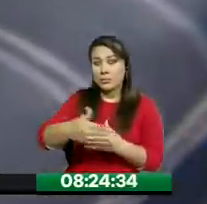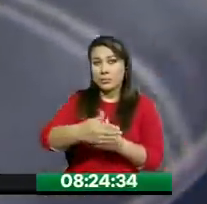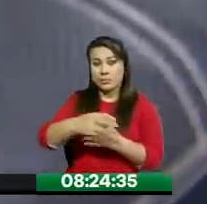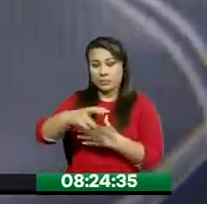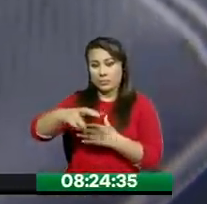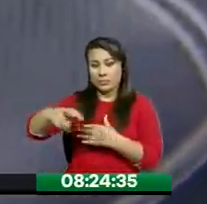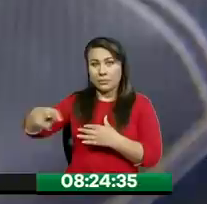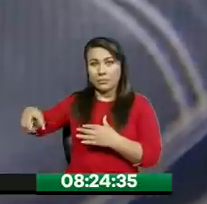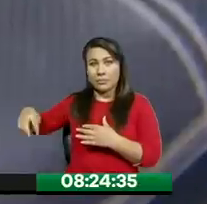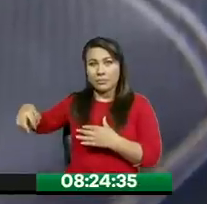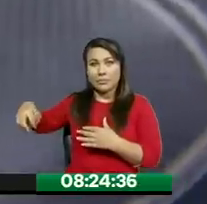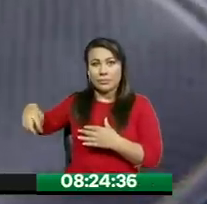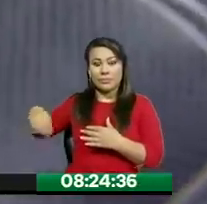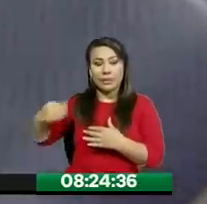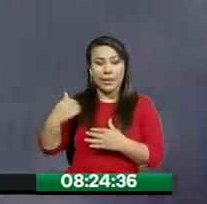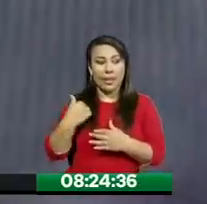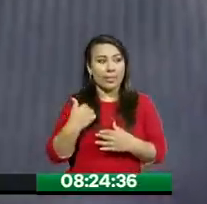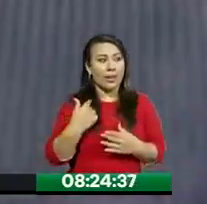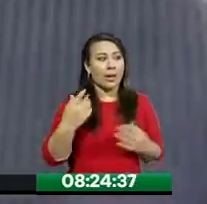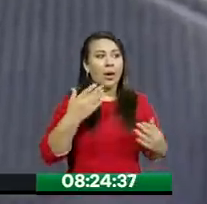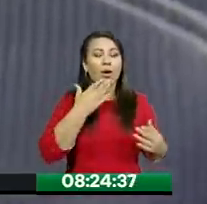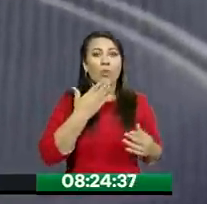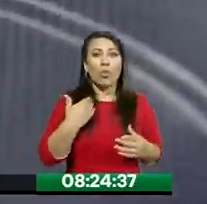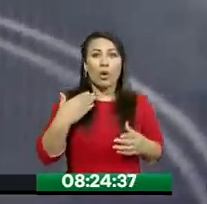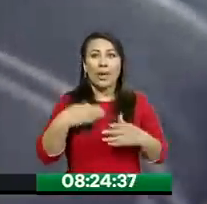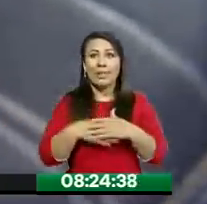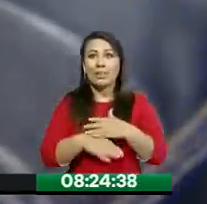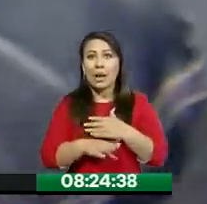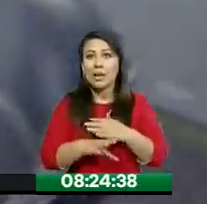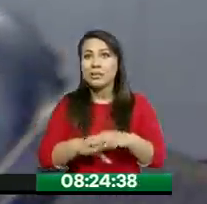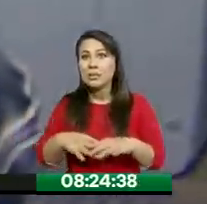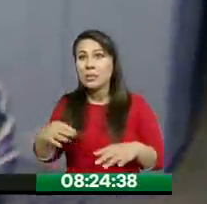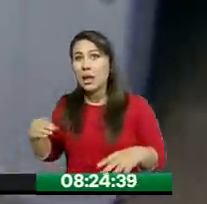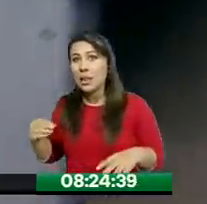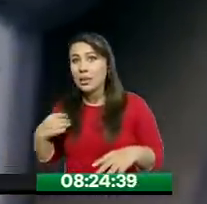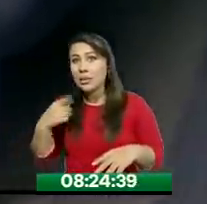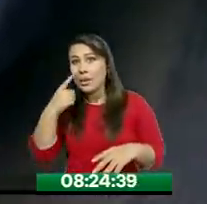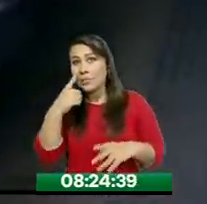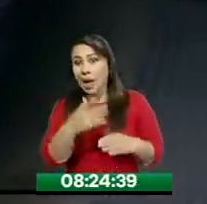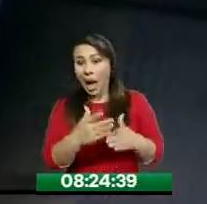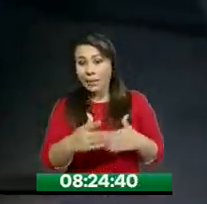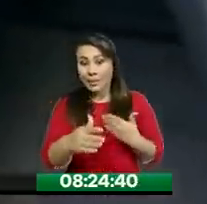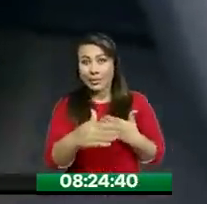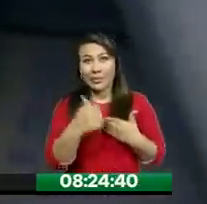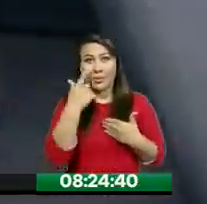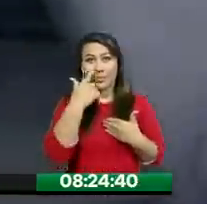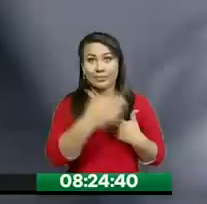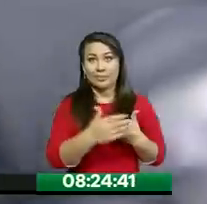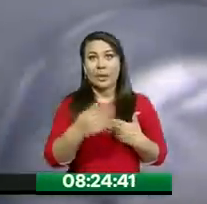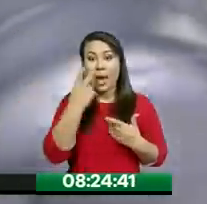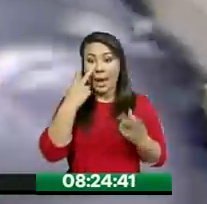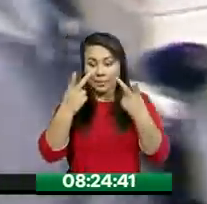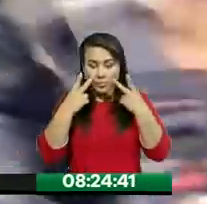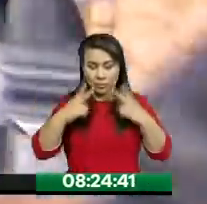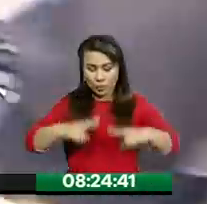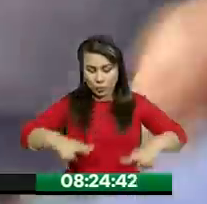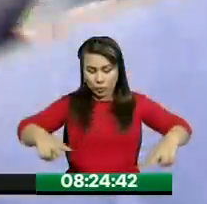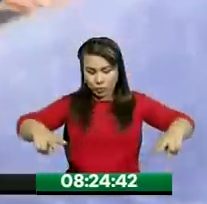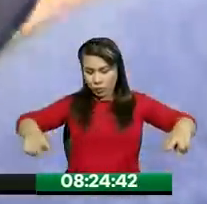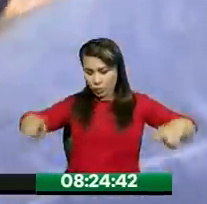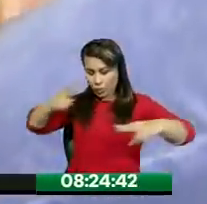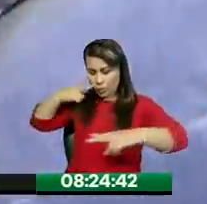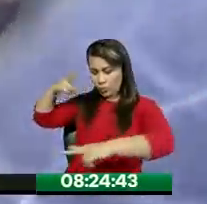de la cooperativa El Edén, ubicada en la isla Trinitaria. Para sus vecinos ya hubo dos intentos anteriores por quitarse la